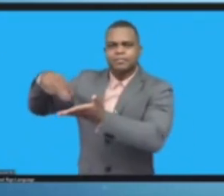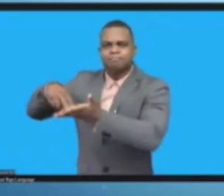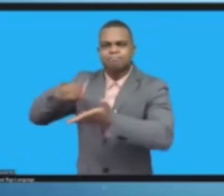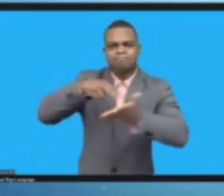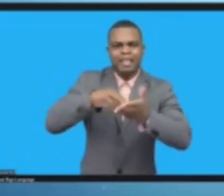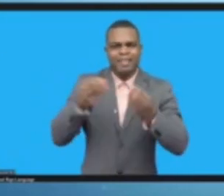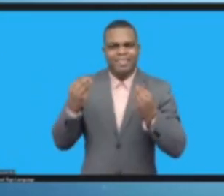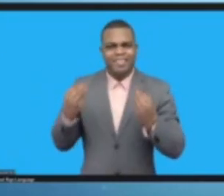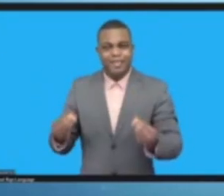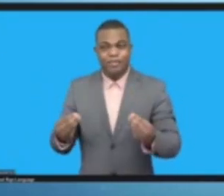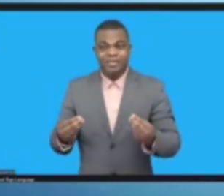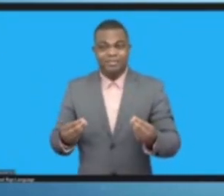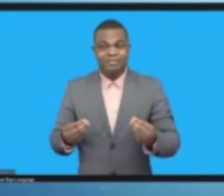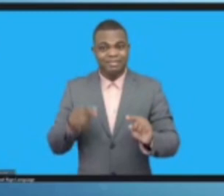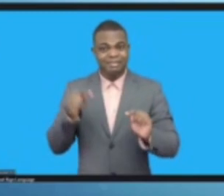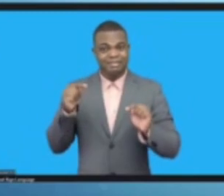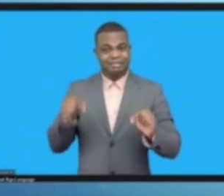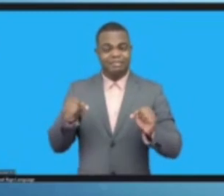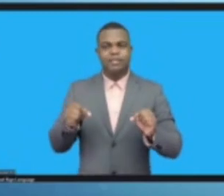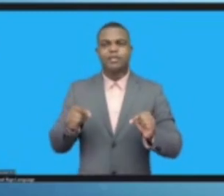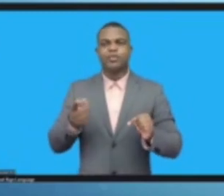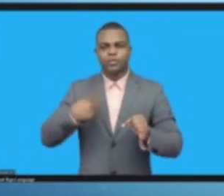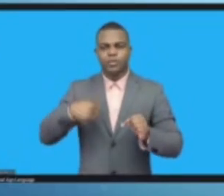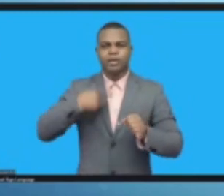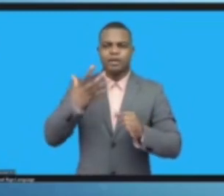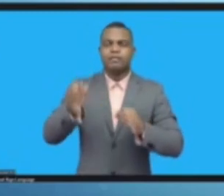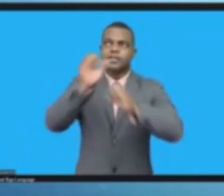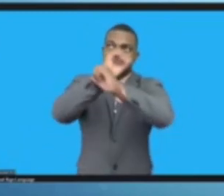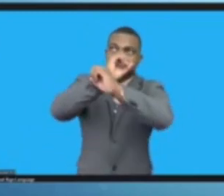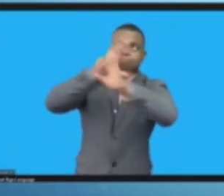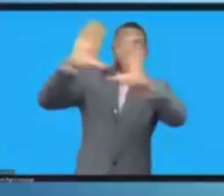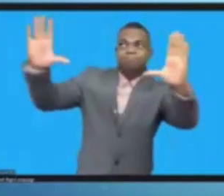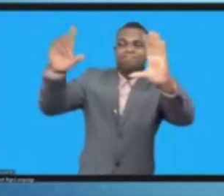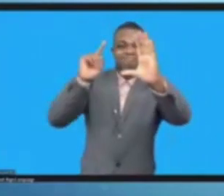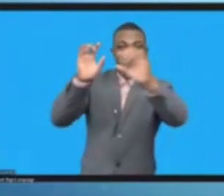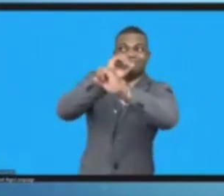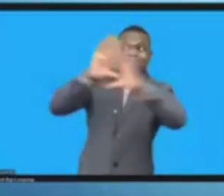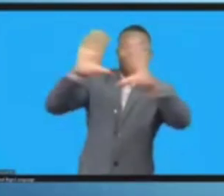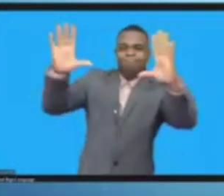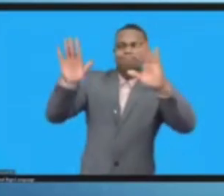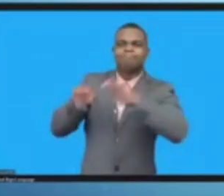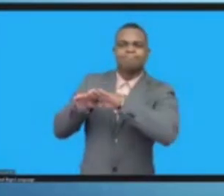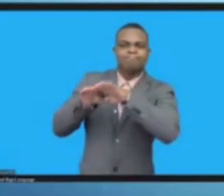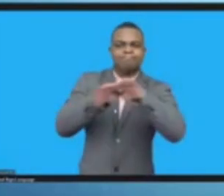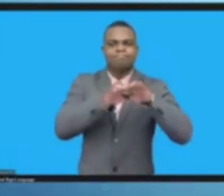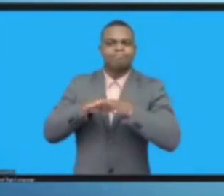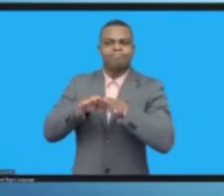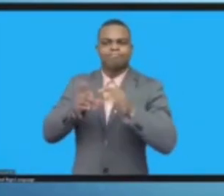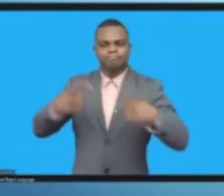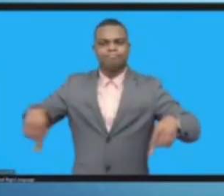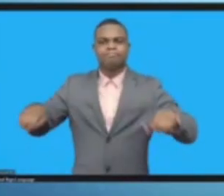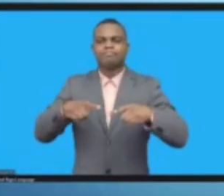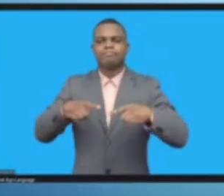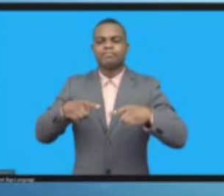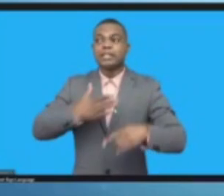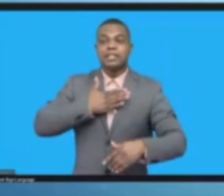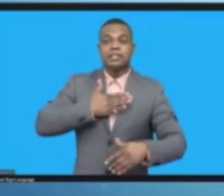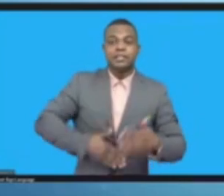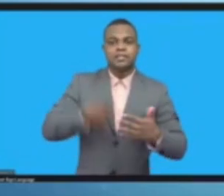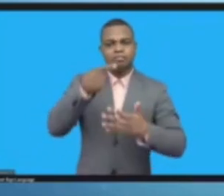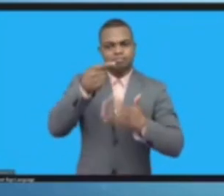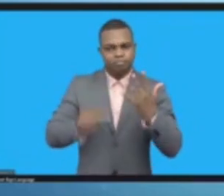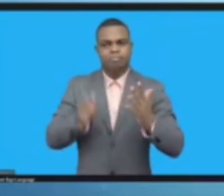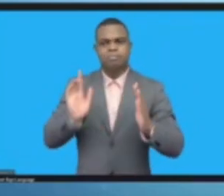pacto digital mundial tiene piensa en un futuro abierto libre